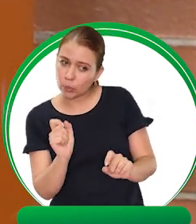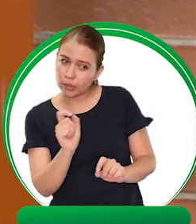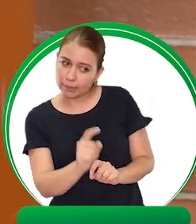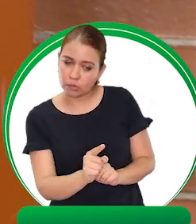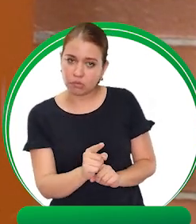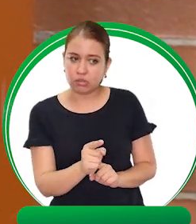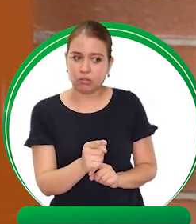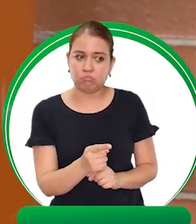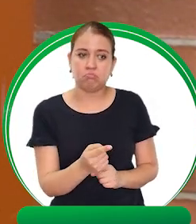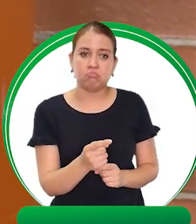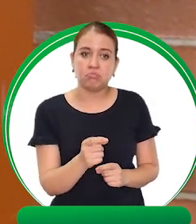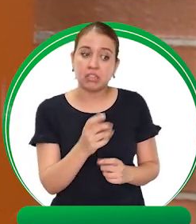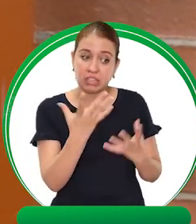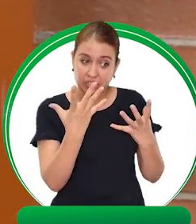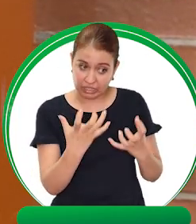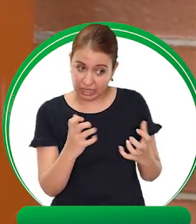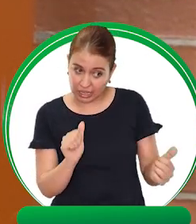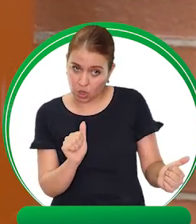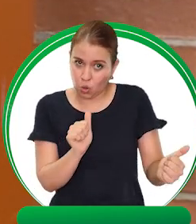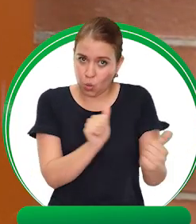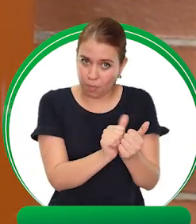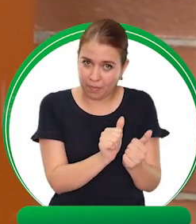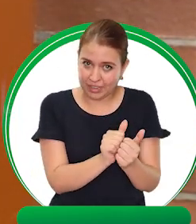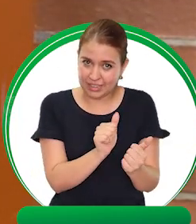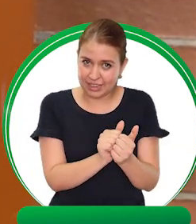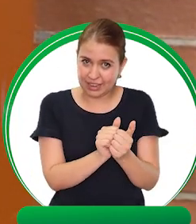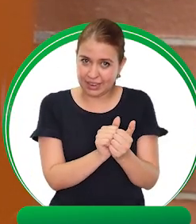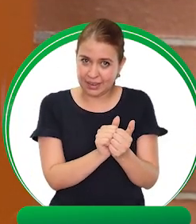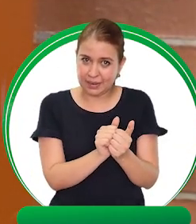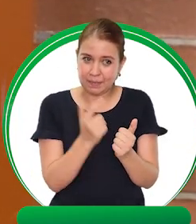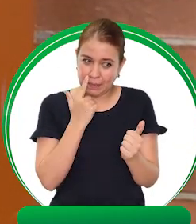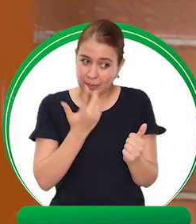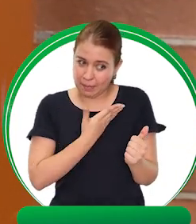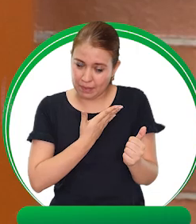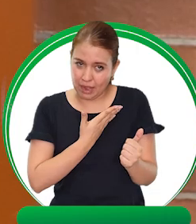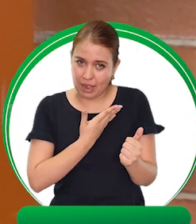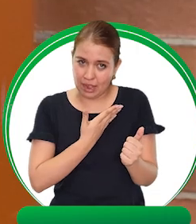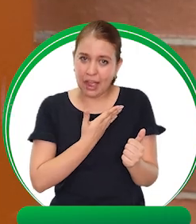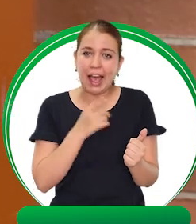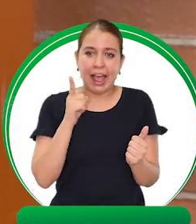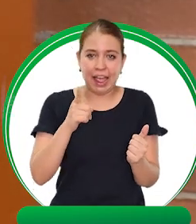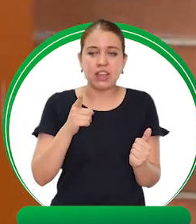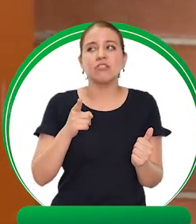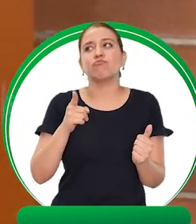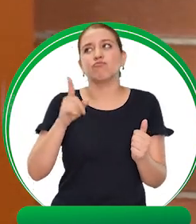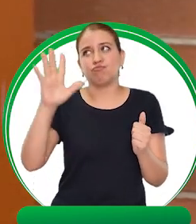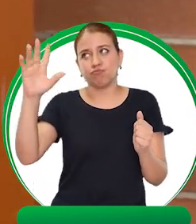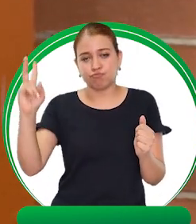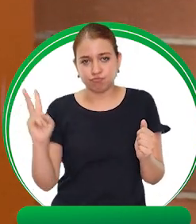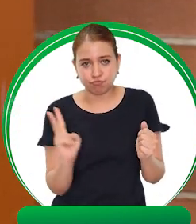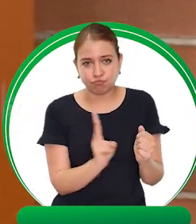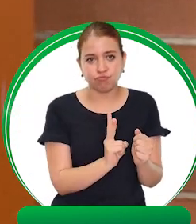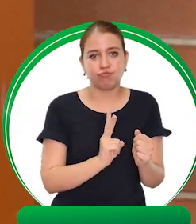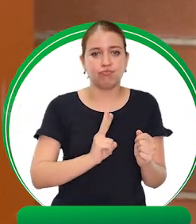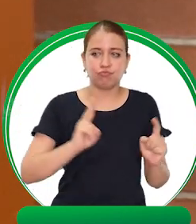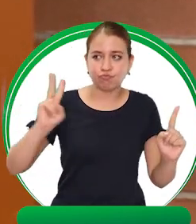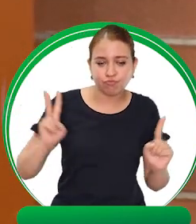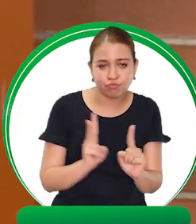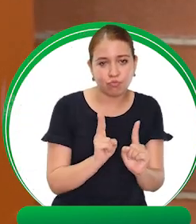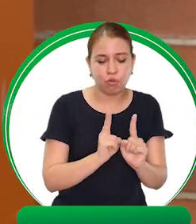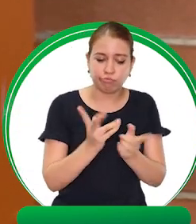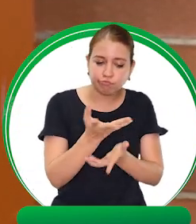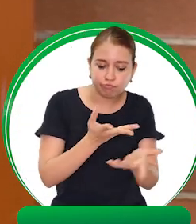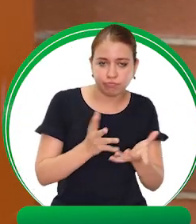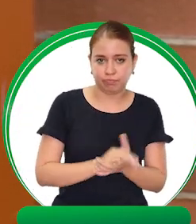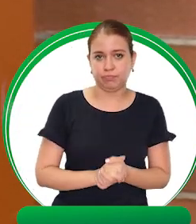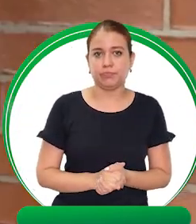preguntarles y decir si quieren compañía parental. Entonces ahí es donde ellos más se refugian en los padres, donde ellos más se